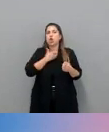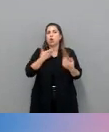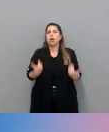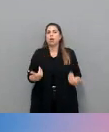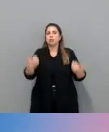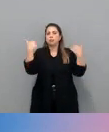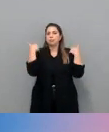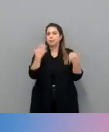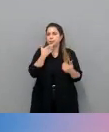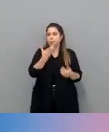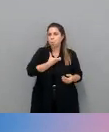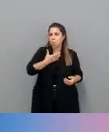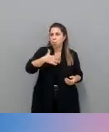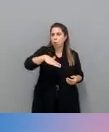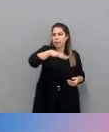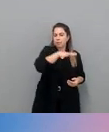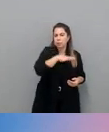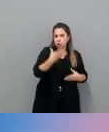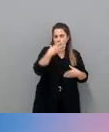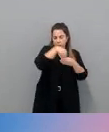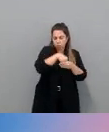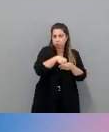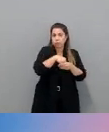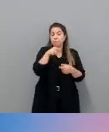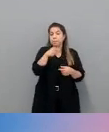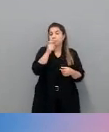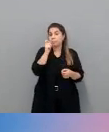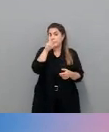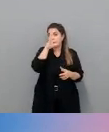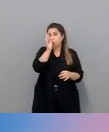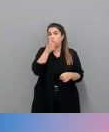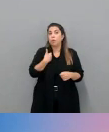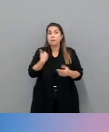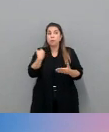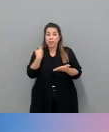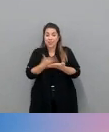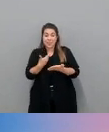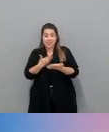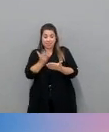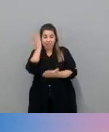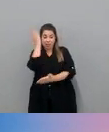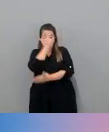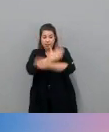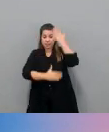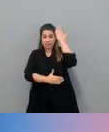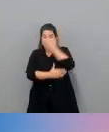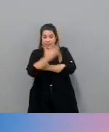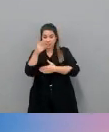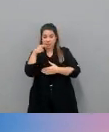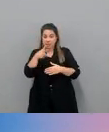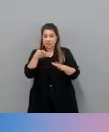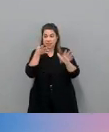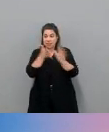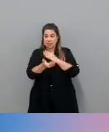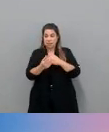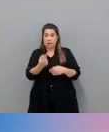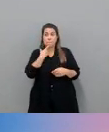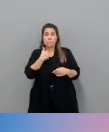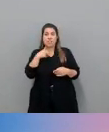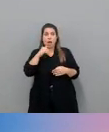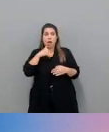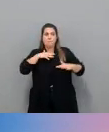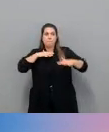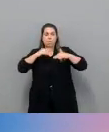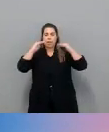municipios y que evidentemente en nuestro certificado de discapacidad debe indicar que tenemos movilidad reducida, al igual que también